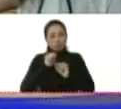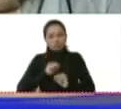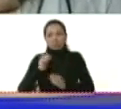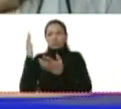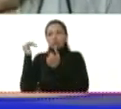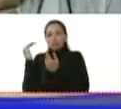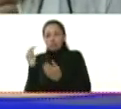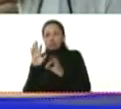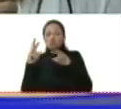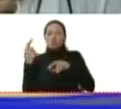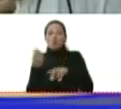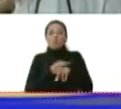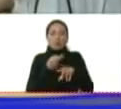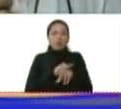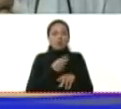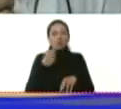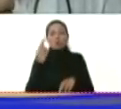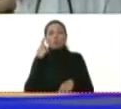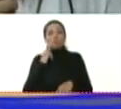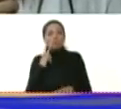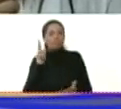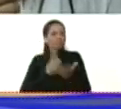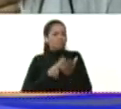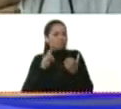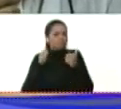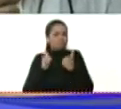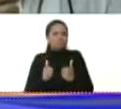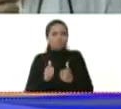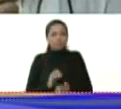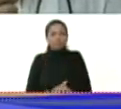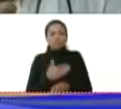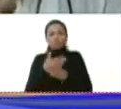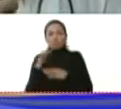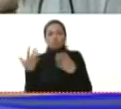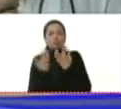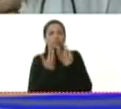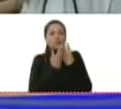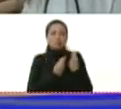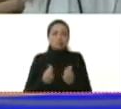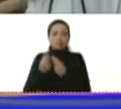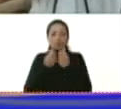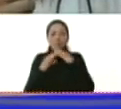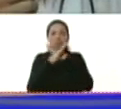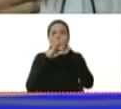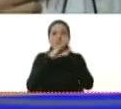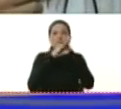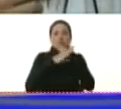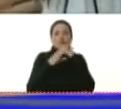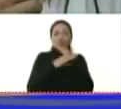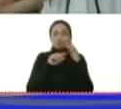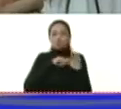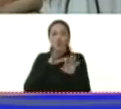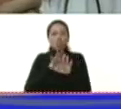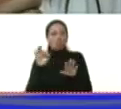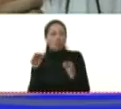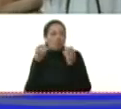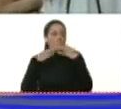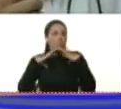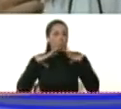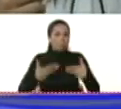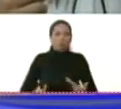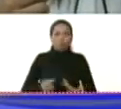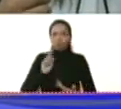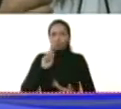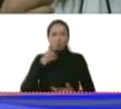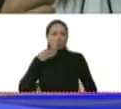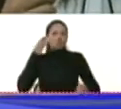el gobierno bolivariano sí cumple. Y a pesar de la guerra económica y este bloqueo, no nos dejamos vencer y seguimos construyendo